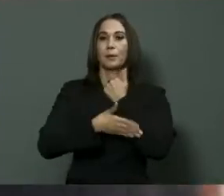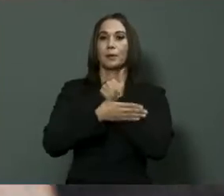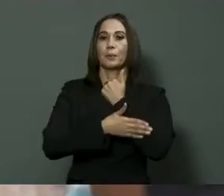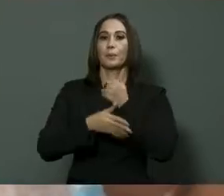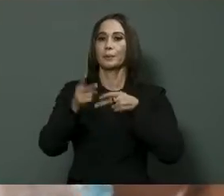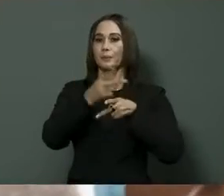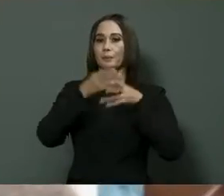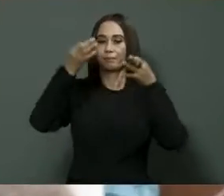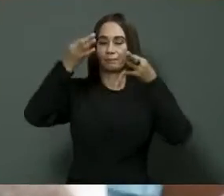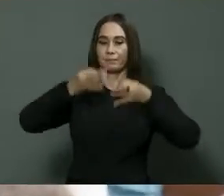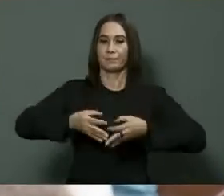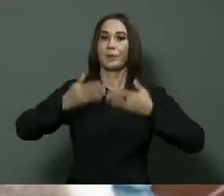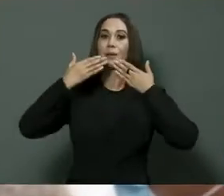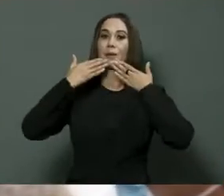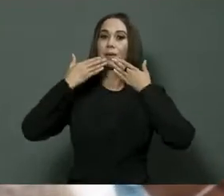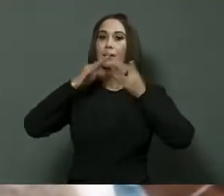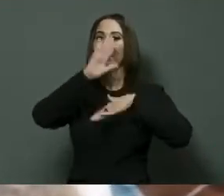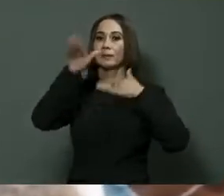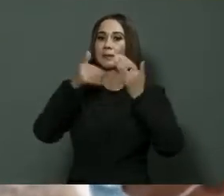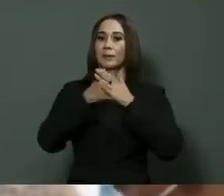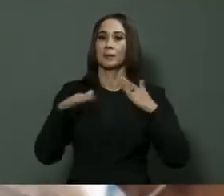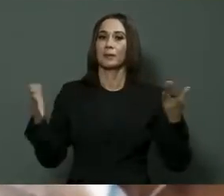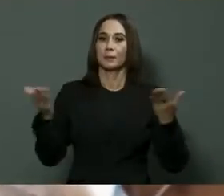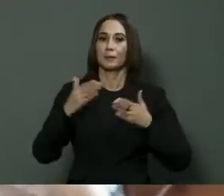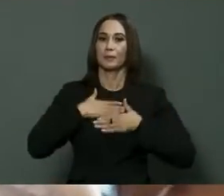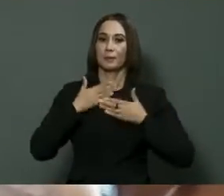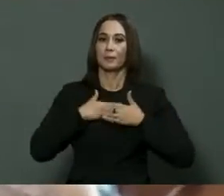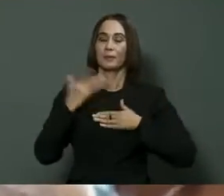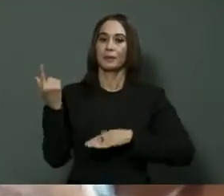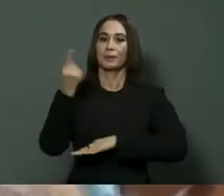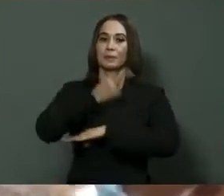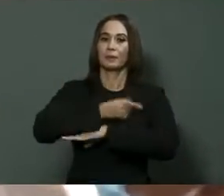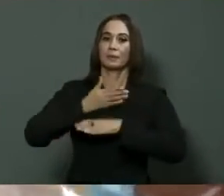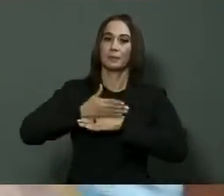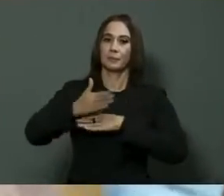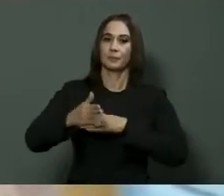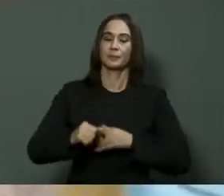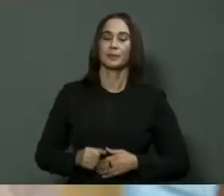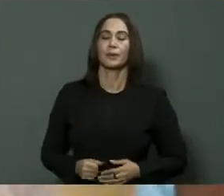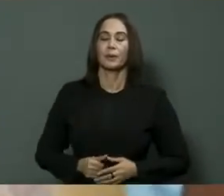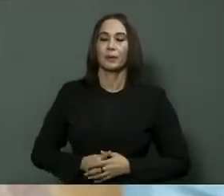un país seguro. Gracias por su presencia. Feliz resto del día.